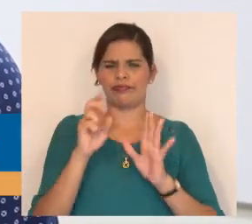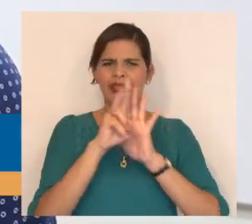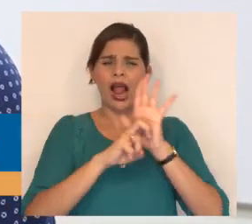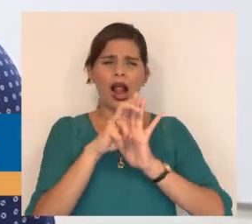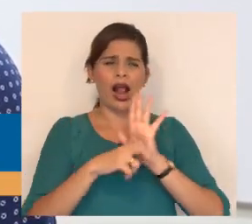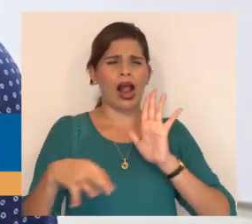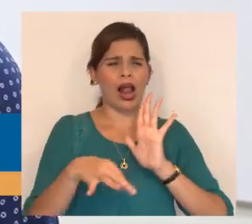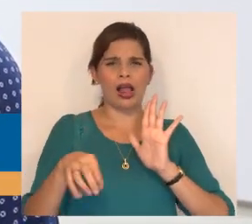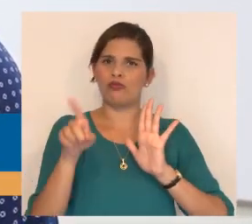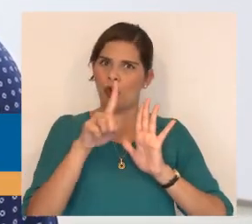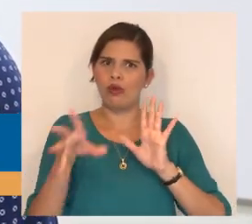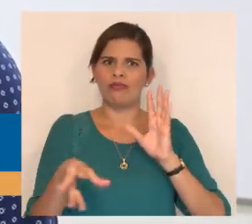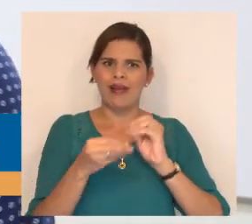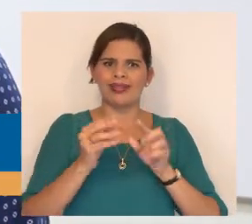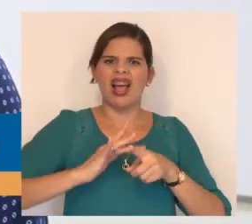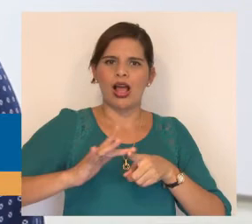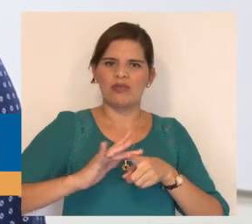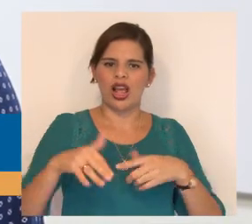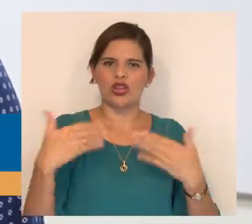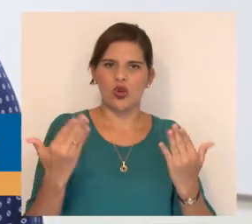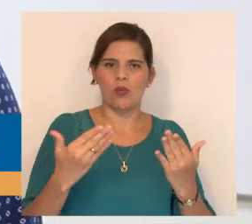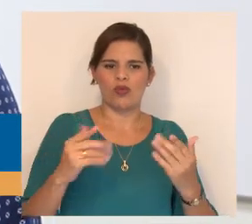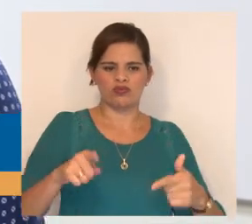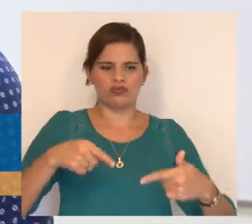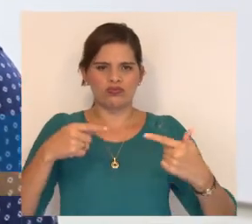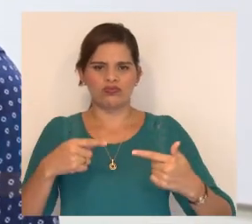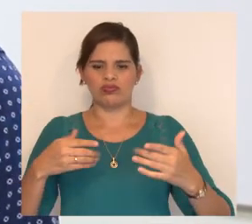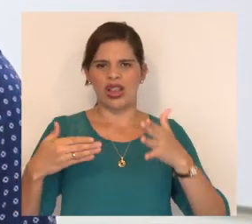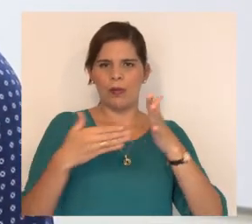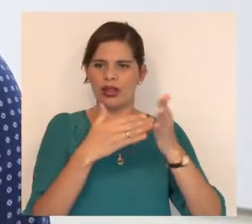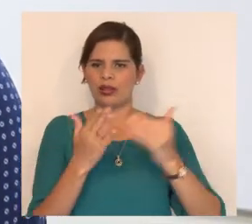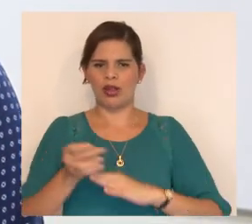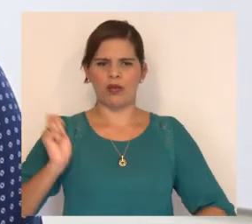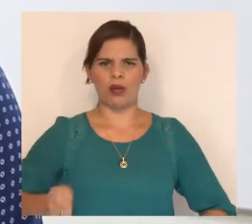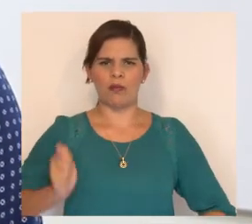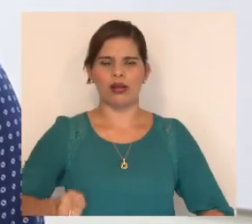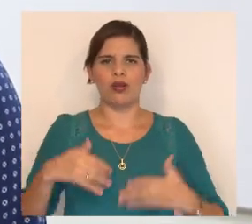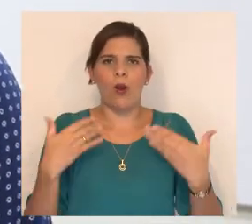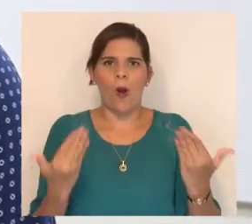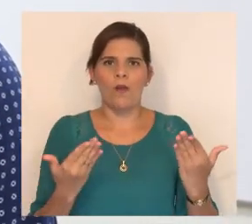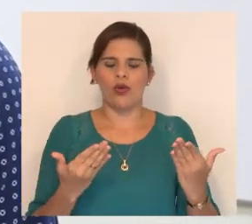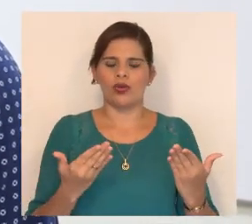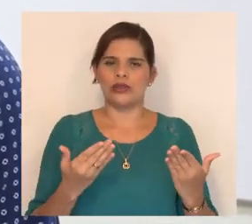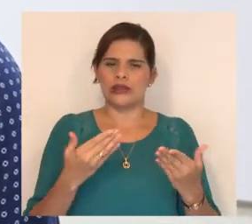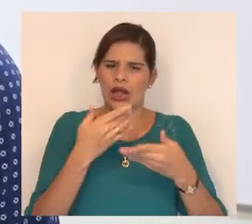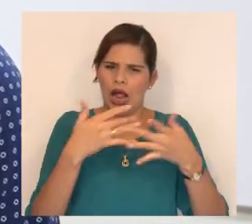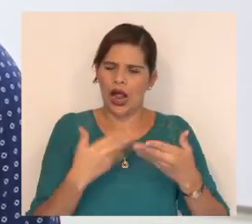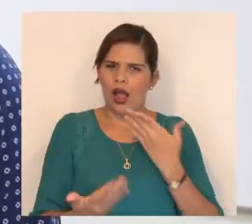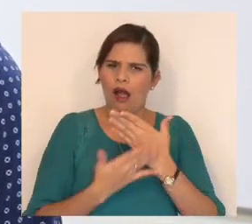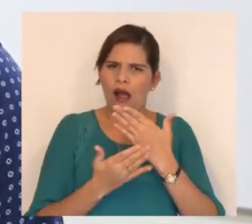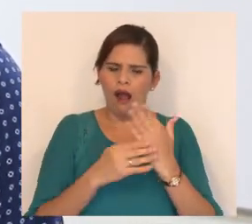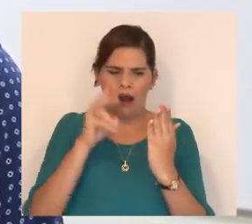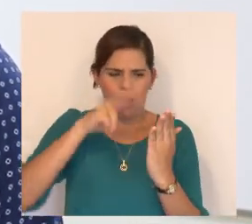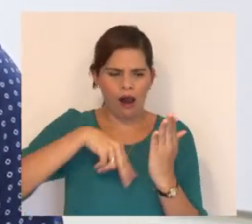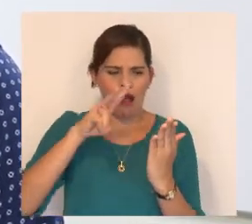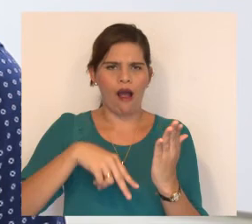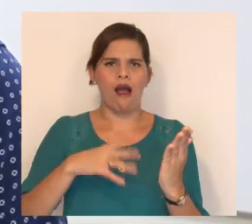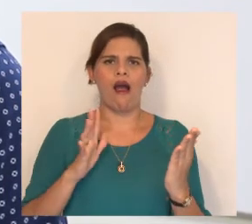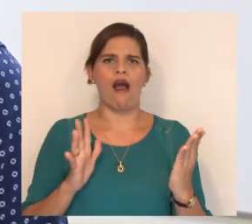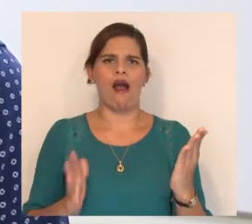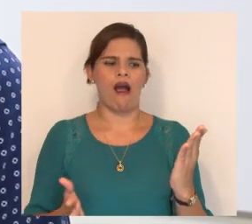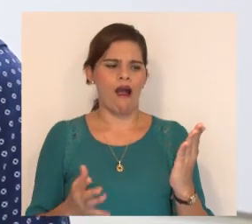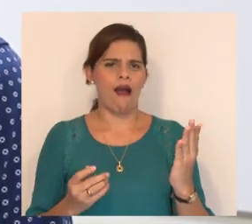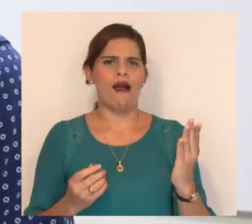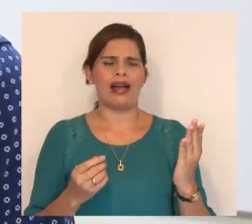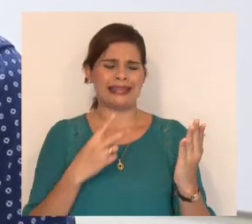a través de casos y a través de situaciones que se han resuelto desde el punto de vista del derecho procesal administrativo, lo refleja de una manera